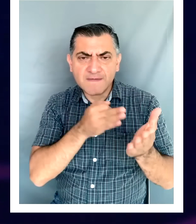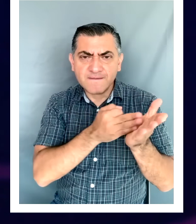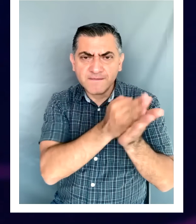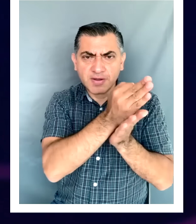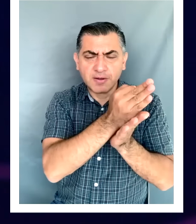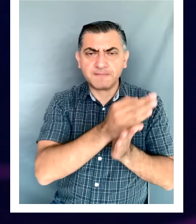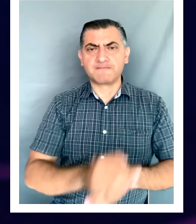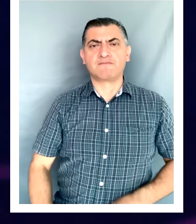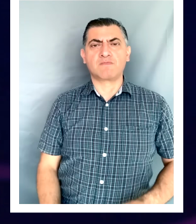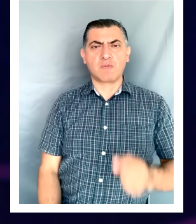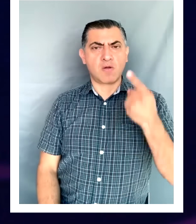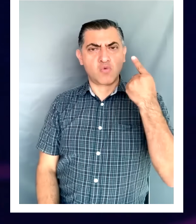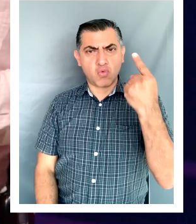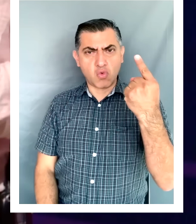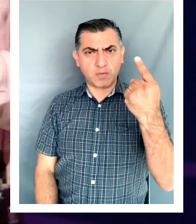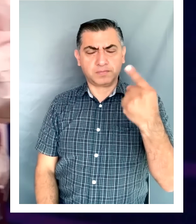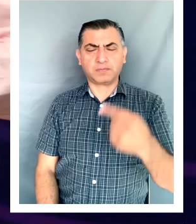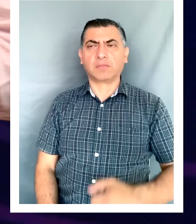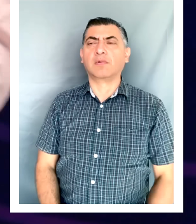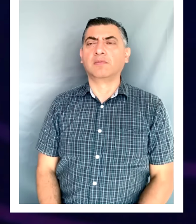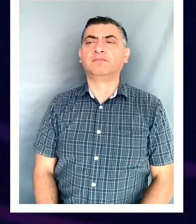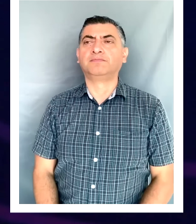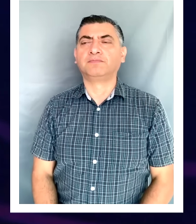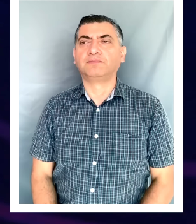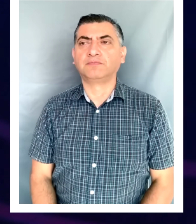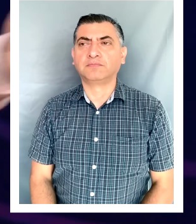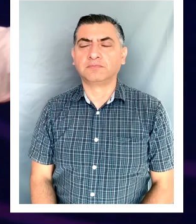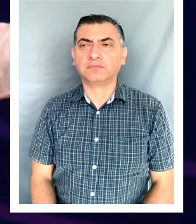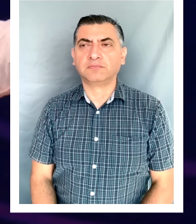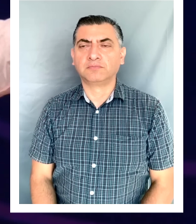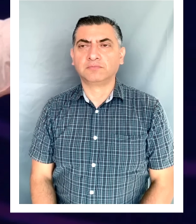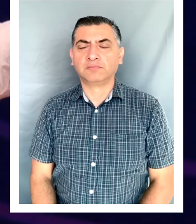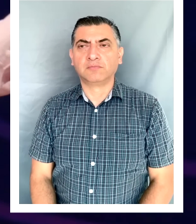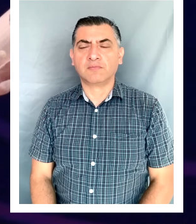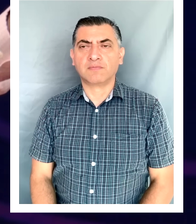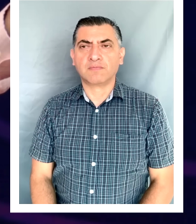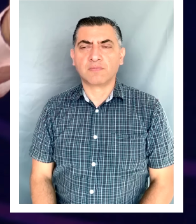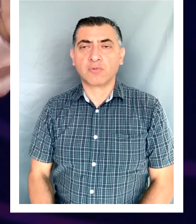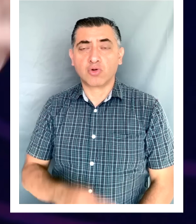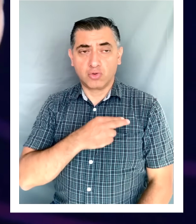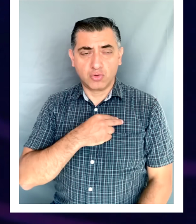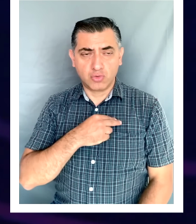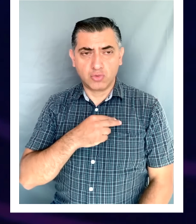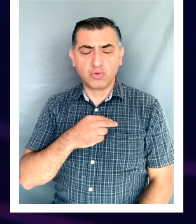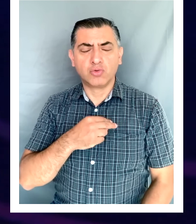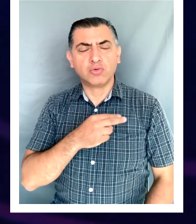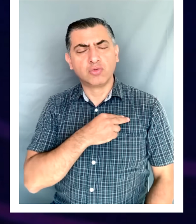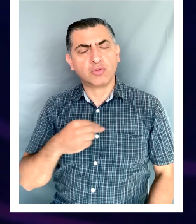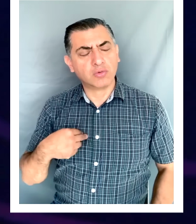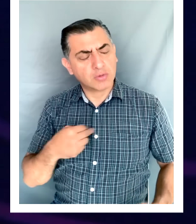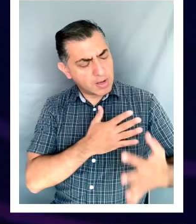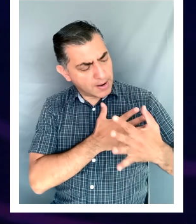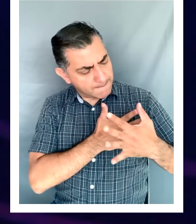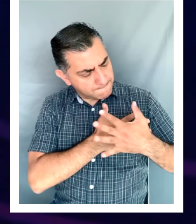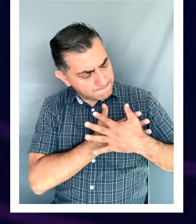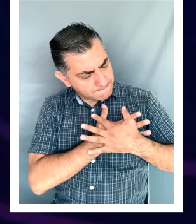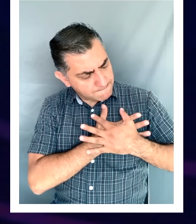número uno toma nota la primera tarea que tenemos como padres fieles es amar